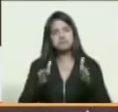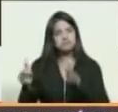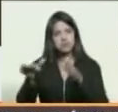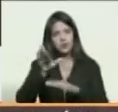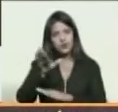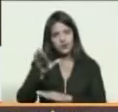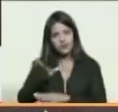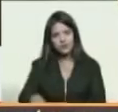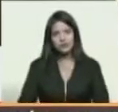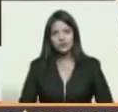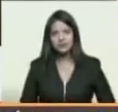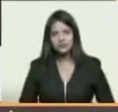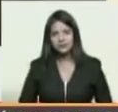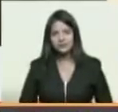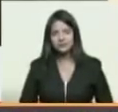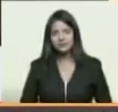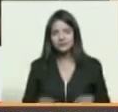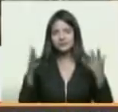futuro.